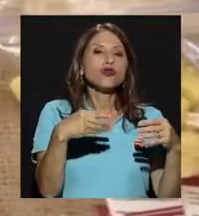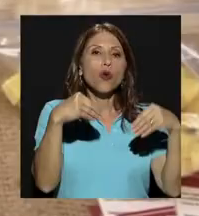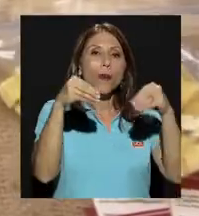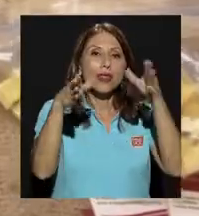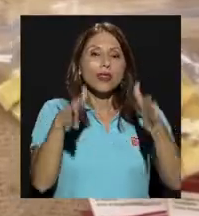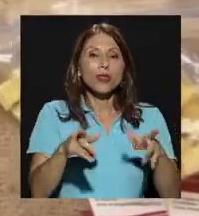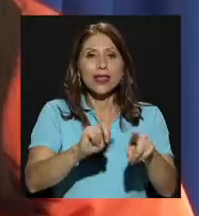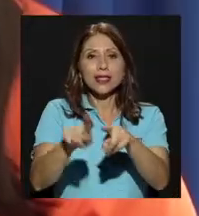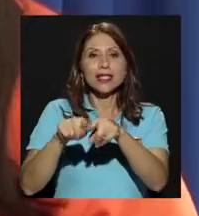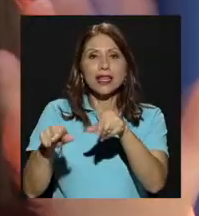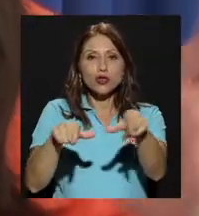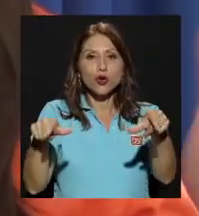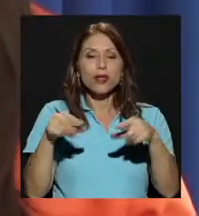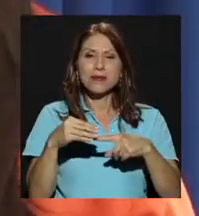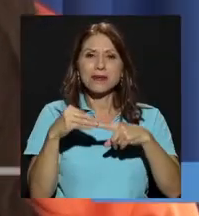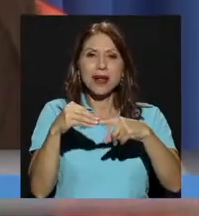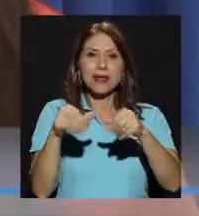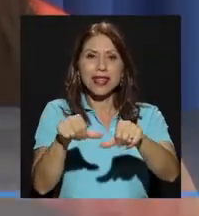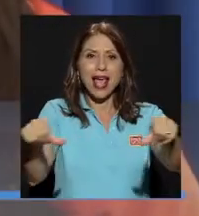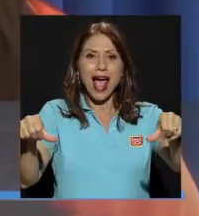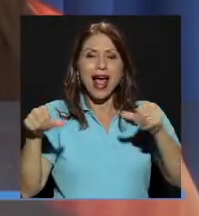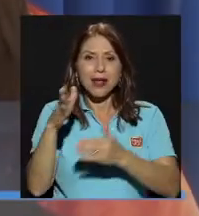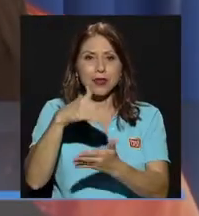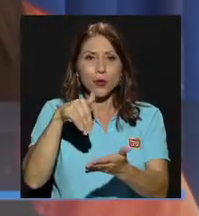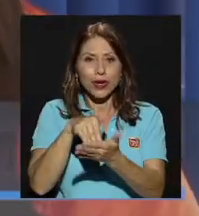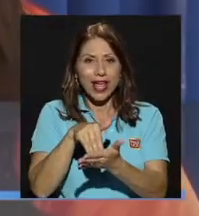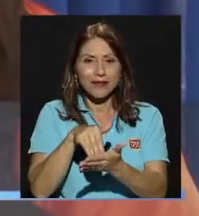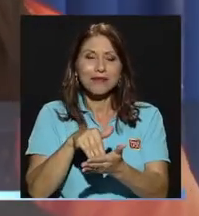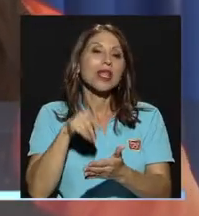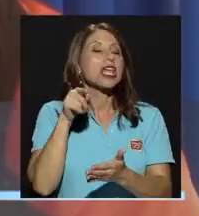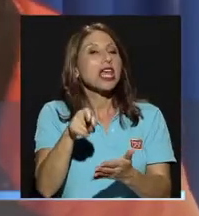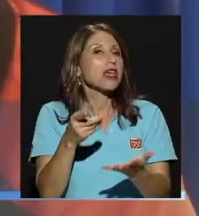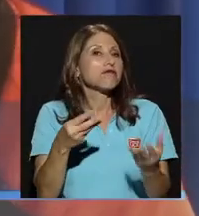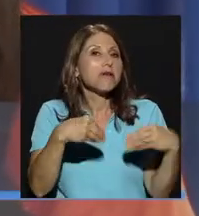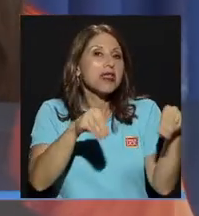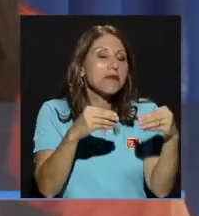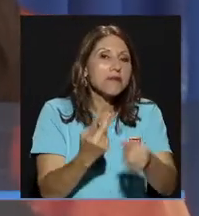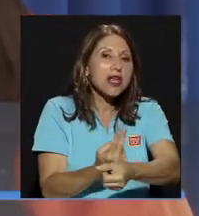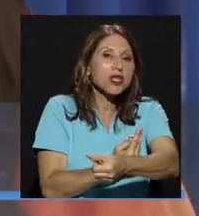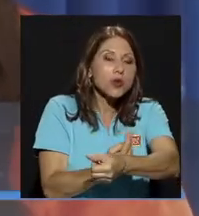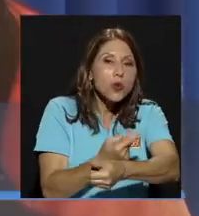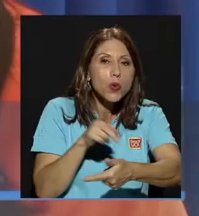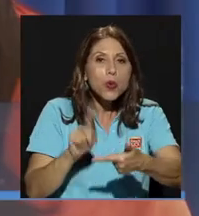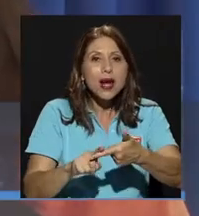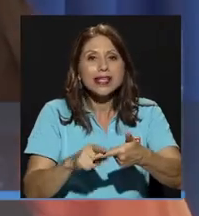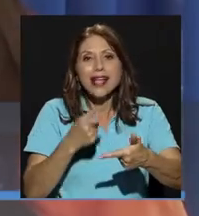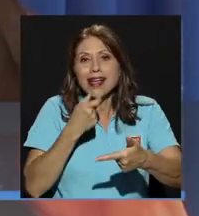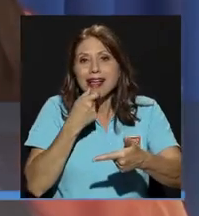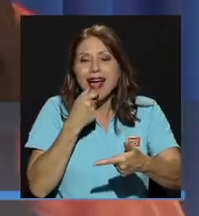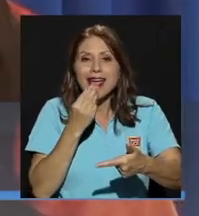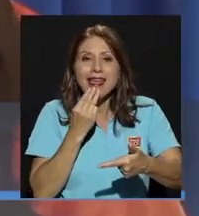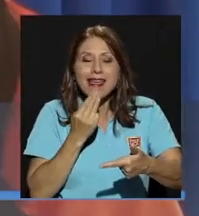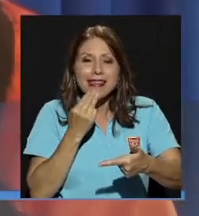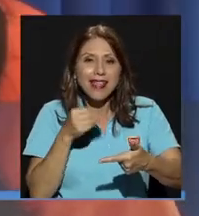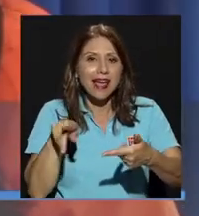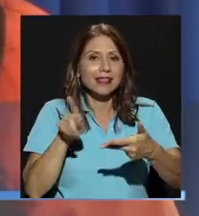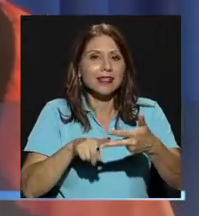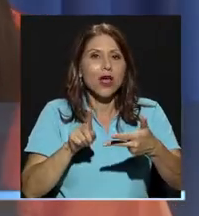zonas de principalmente el área metropolitana y se ofrecen desde verduras,